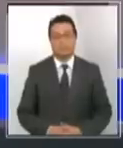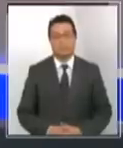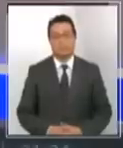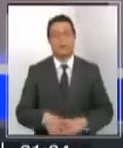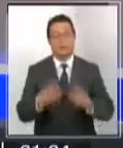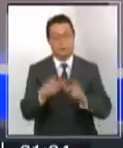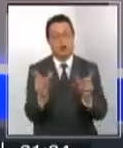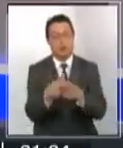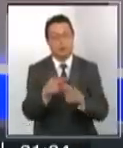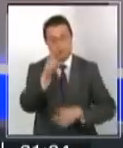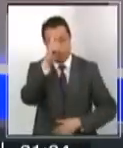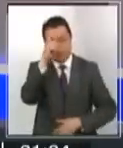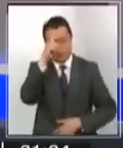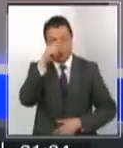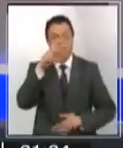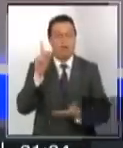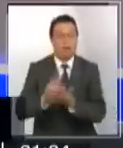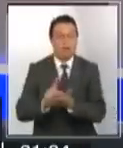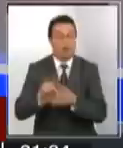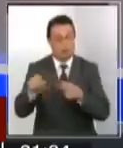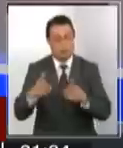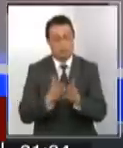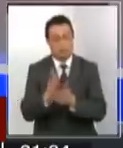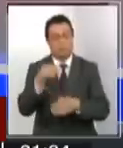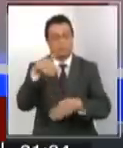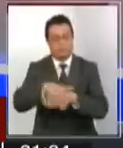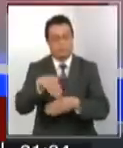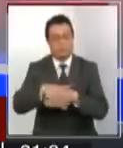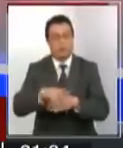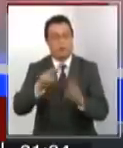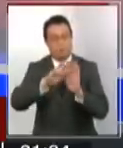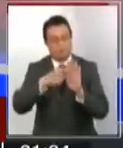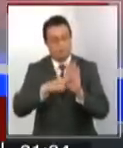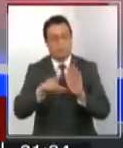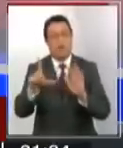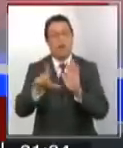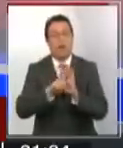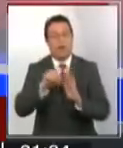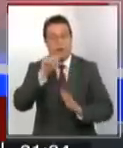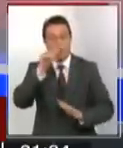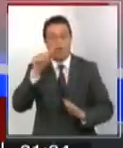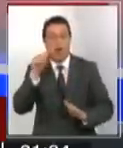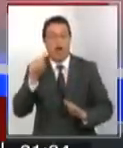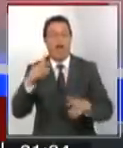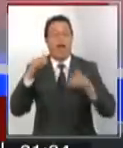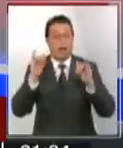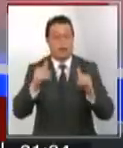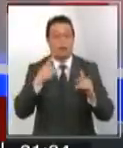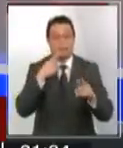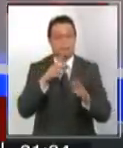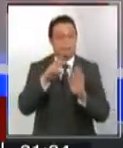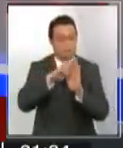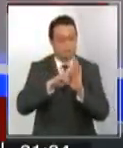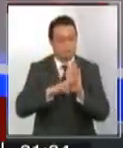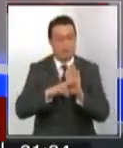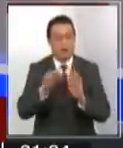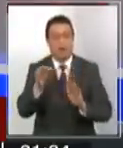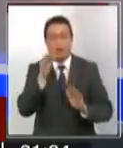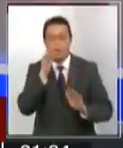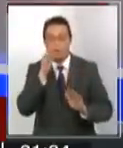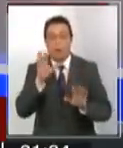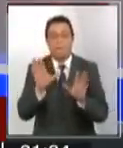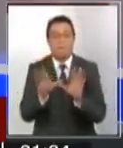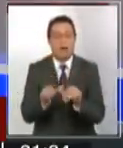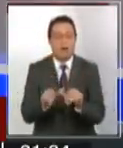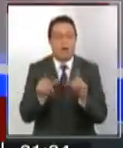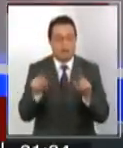Bueno, la Comisión de Salud de la Cámara Baja comenzó la votación de las indicaciones que buscan modificar la ley sobre drogas y que buscan regular el consumo de la marihuana. Vamos a profundizar en este y otros